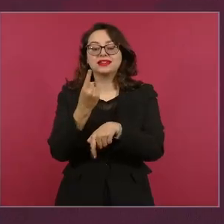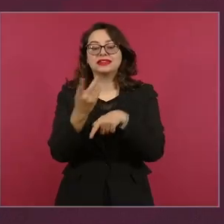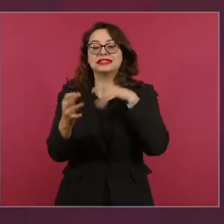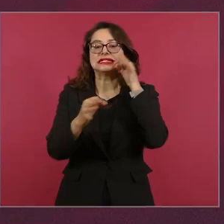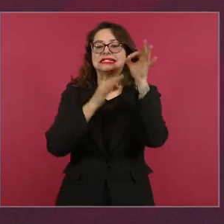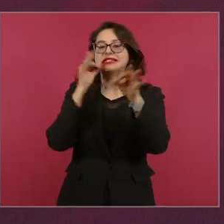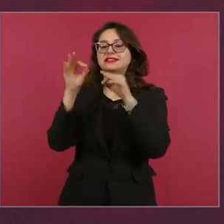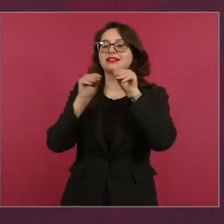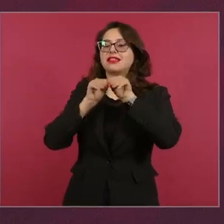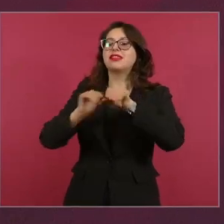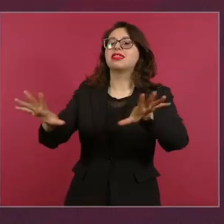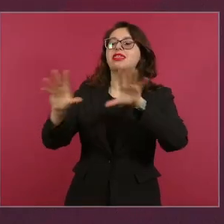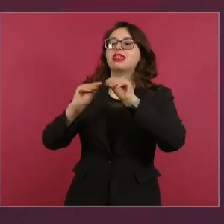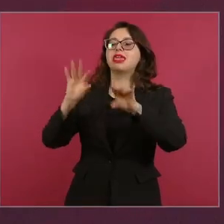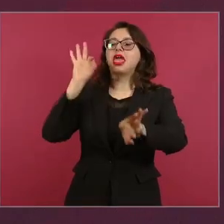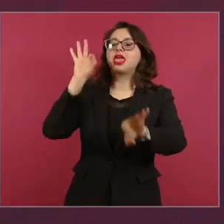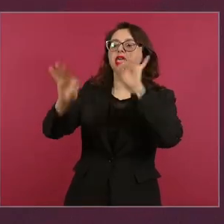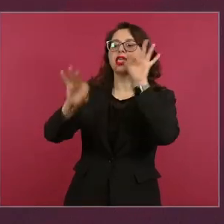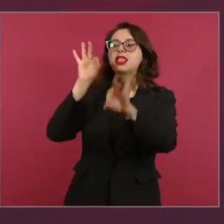Hacen lo mismo